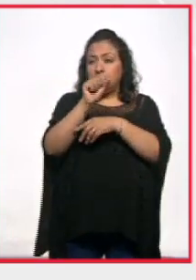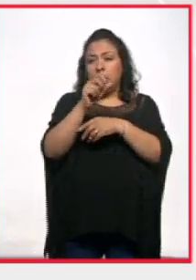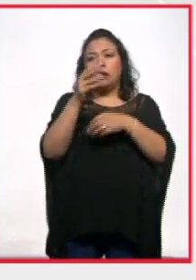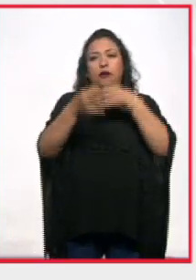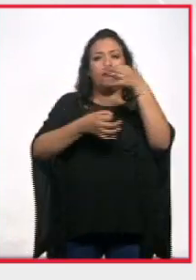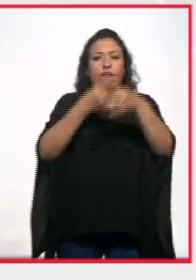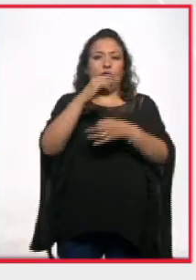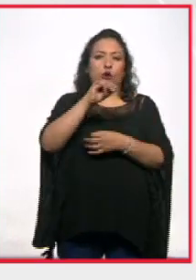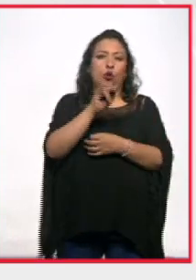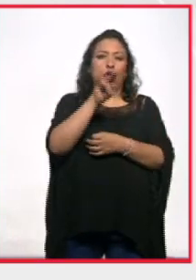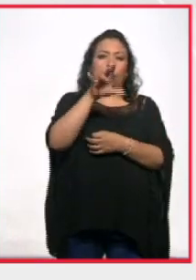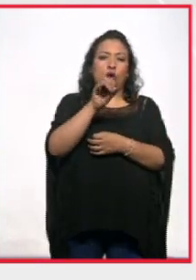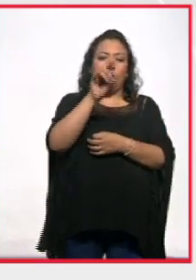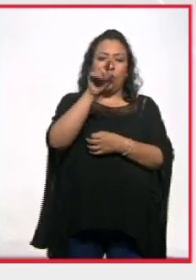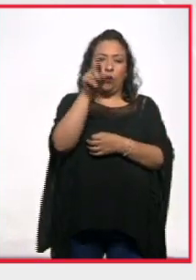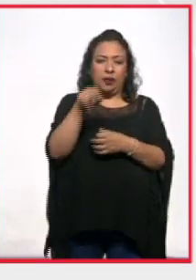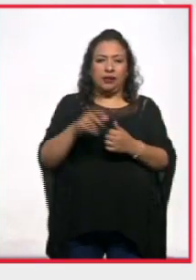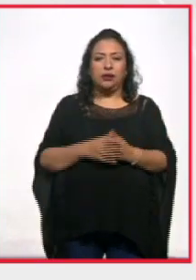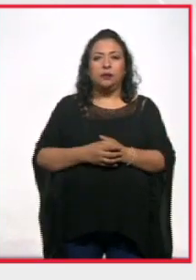22, Julio López.